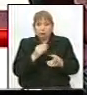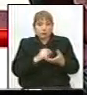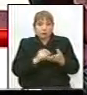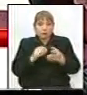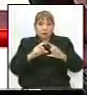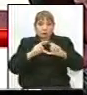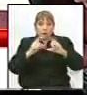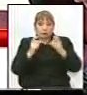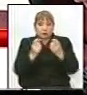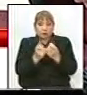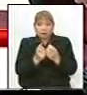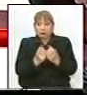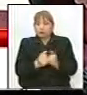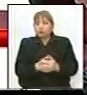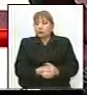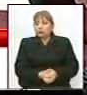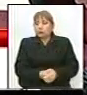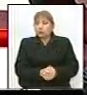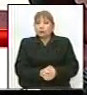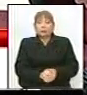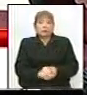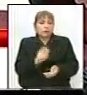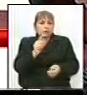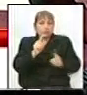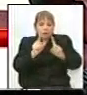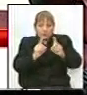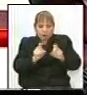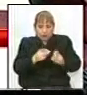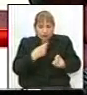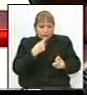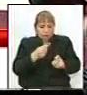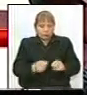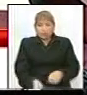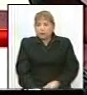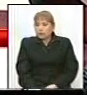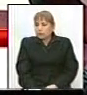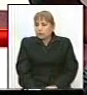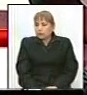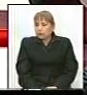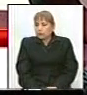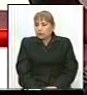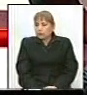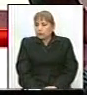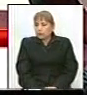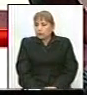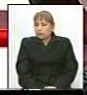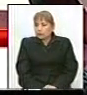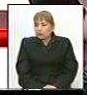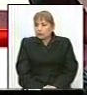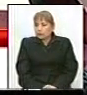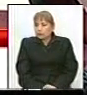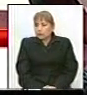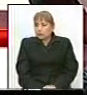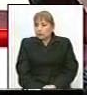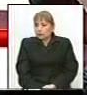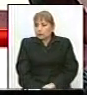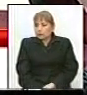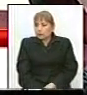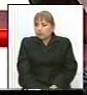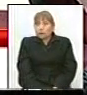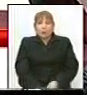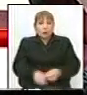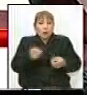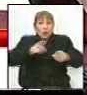en otra entidad que es OMPE. Pero la pregunta es la siguiente. Determinada una investigación